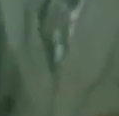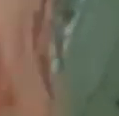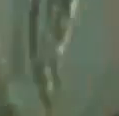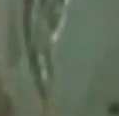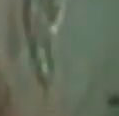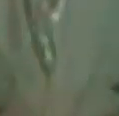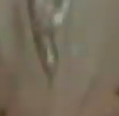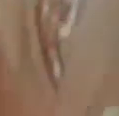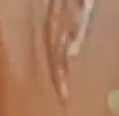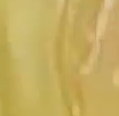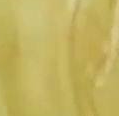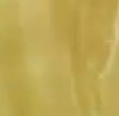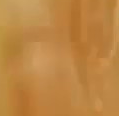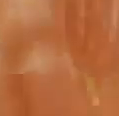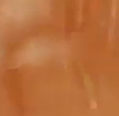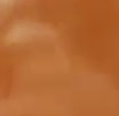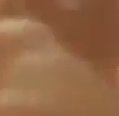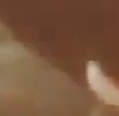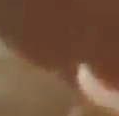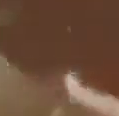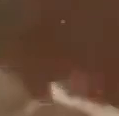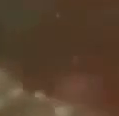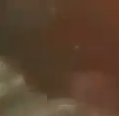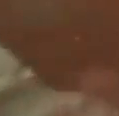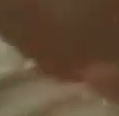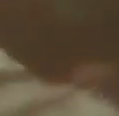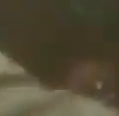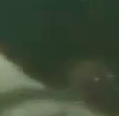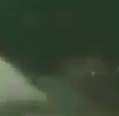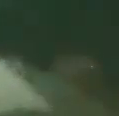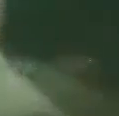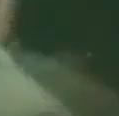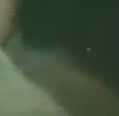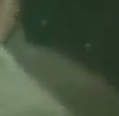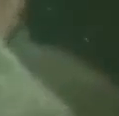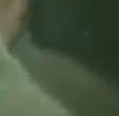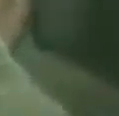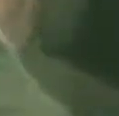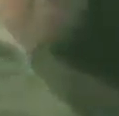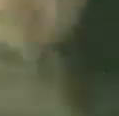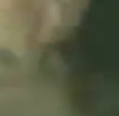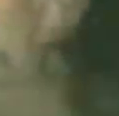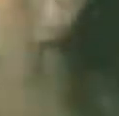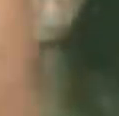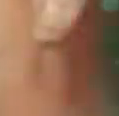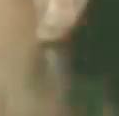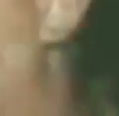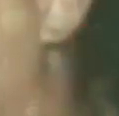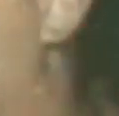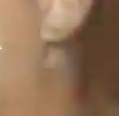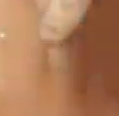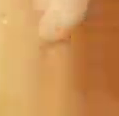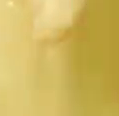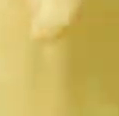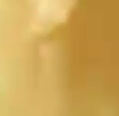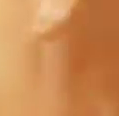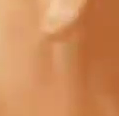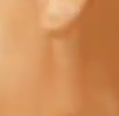esto considera que no es acreedor a ninguna de las atenciones recibidas